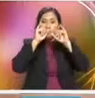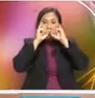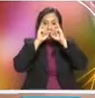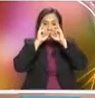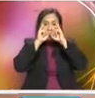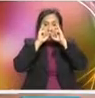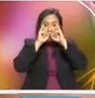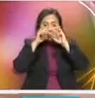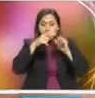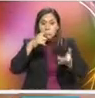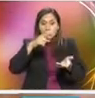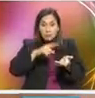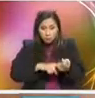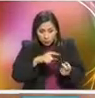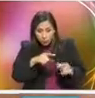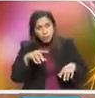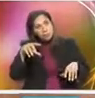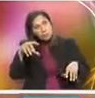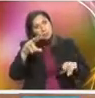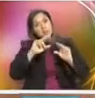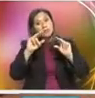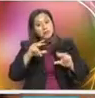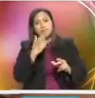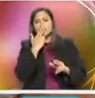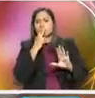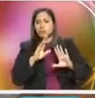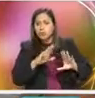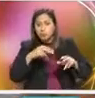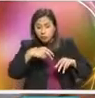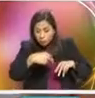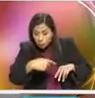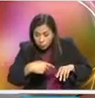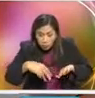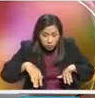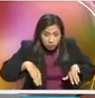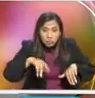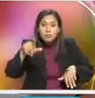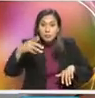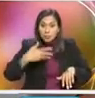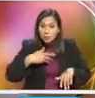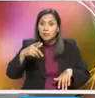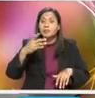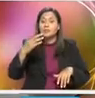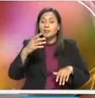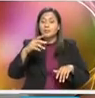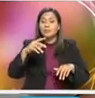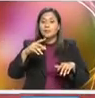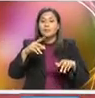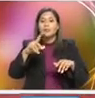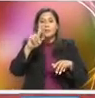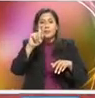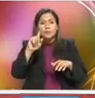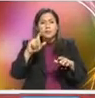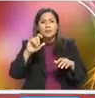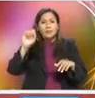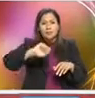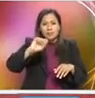ver adentro de la laguna que, fíjate, se conservó, si buceas, se conservó también por las aguas tan alcalinas que